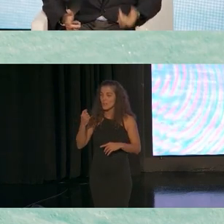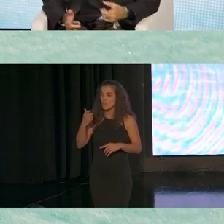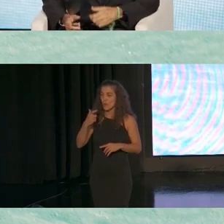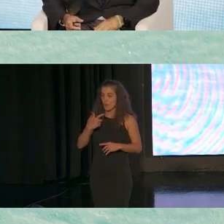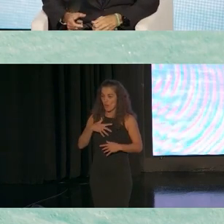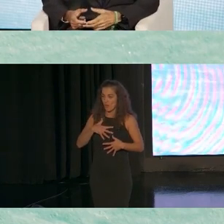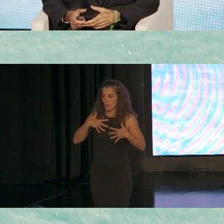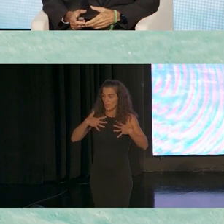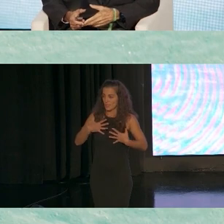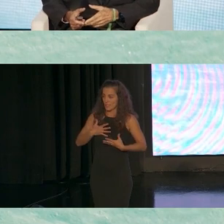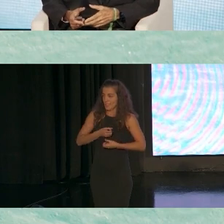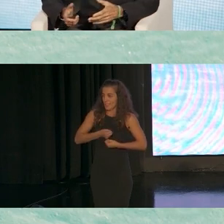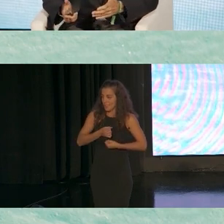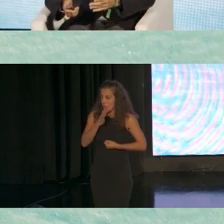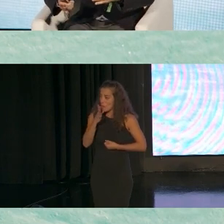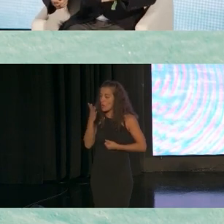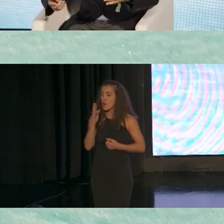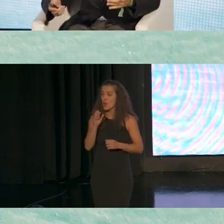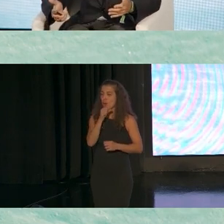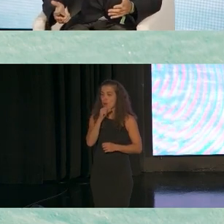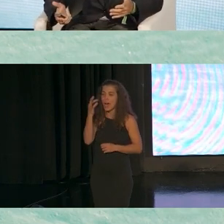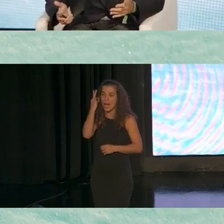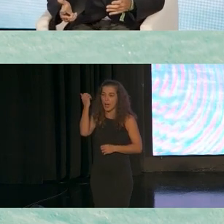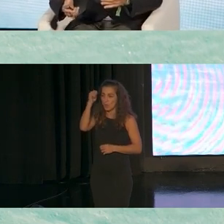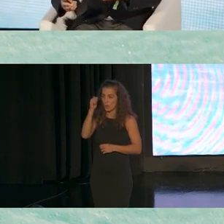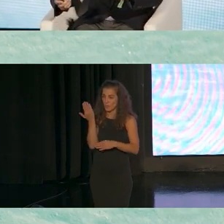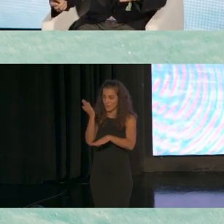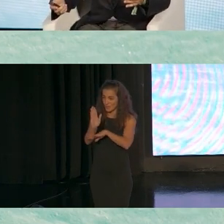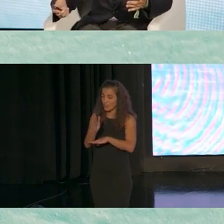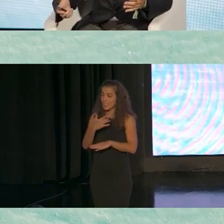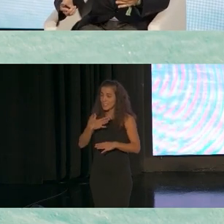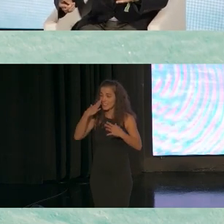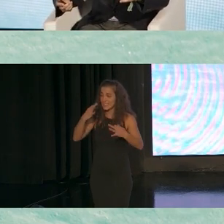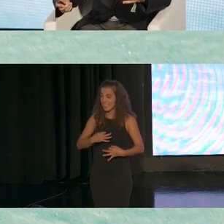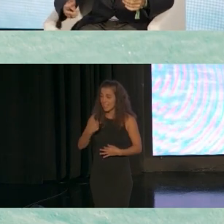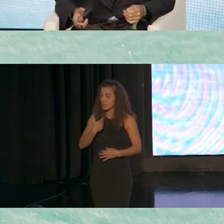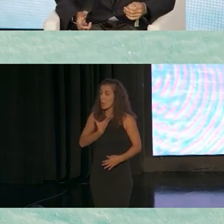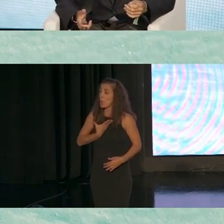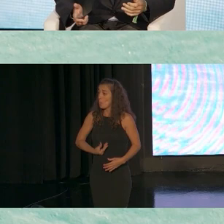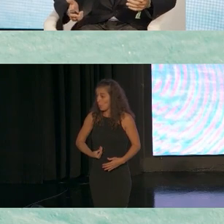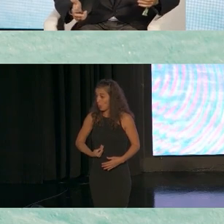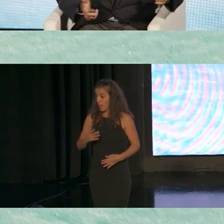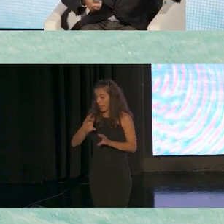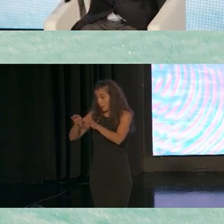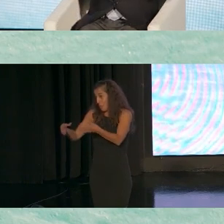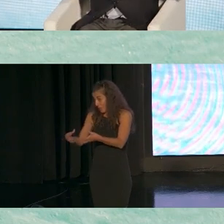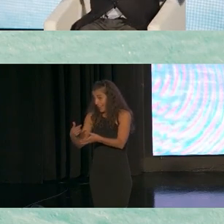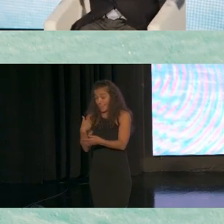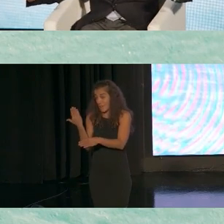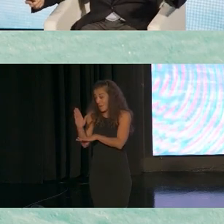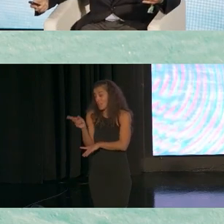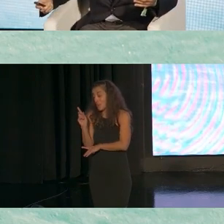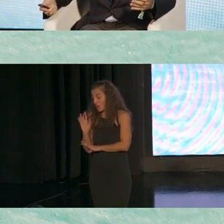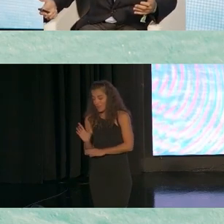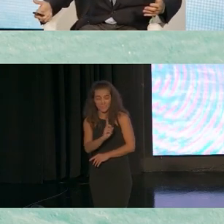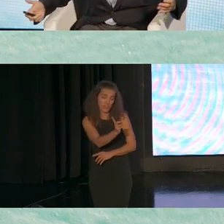representar a los abuelos Pero incluso yo pensaba representar solo a los abuelos de murcia de mi comunidad no no no no lo